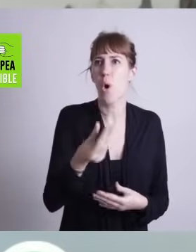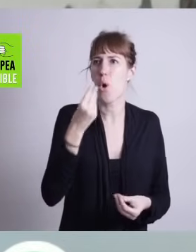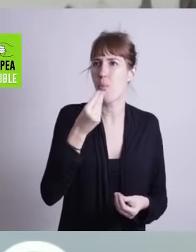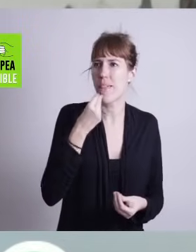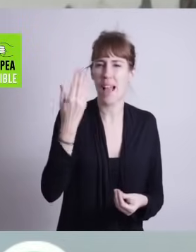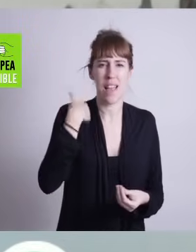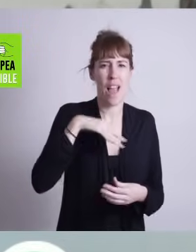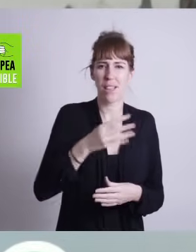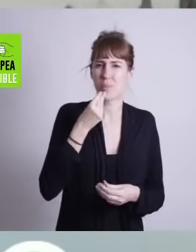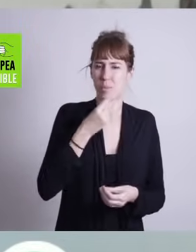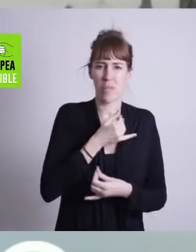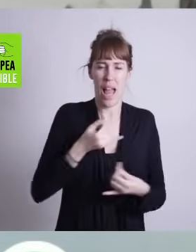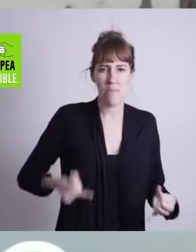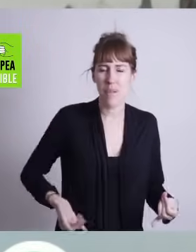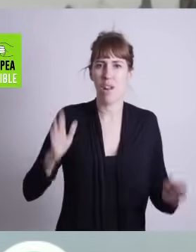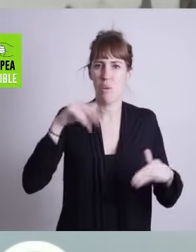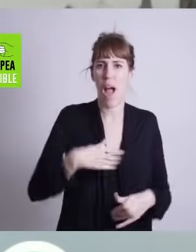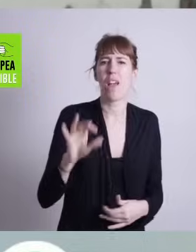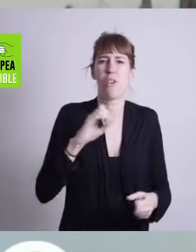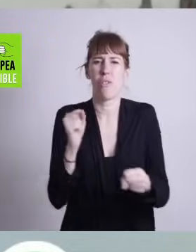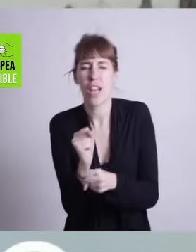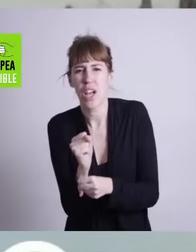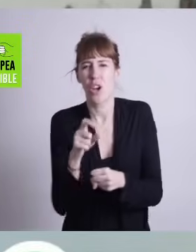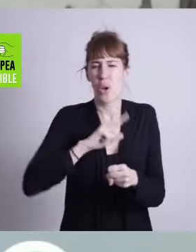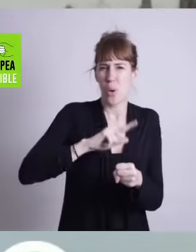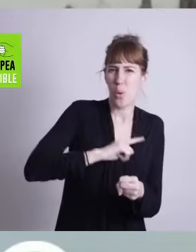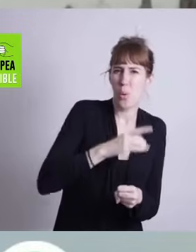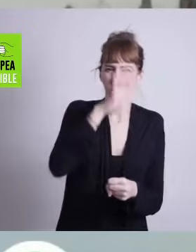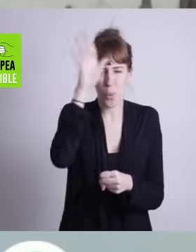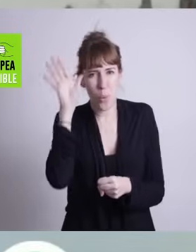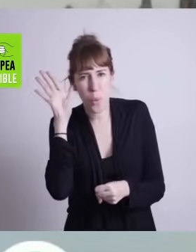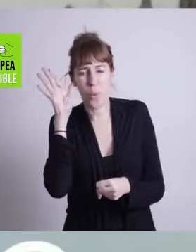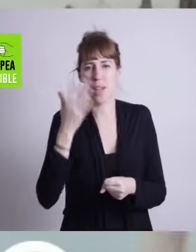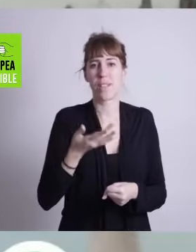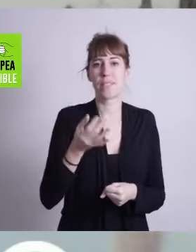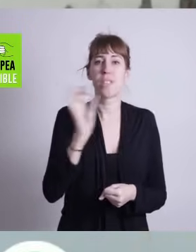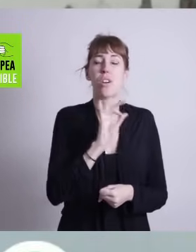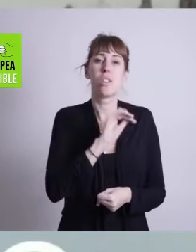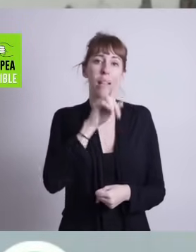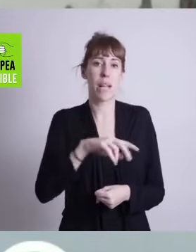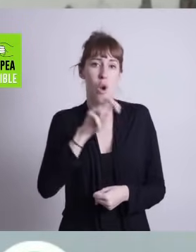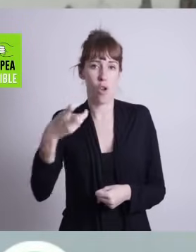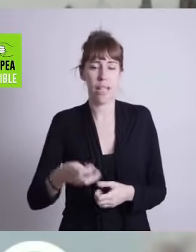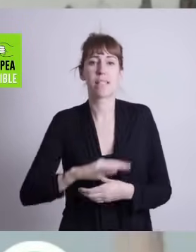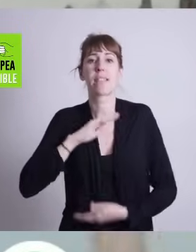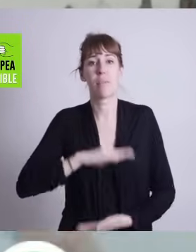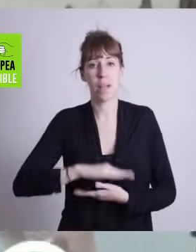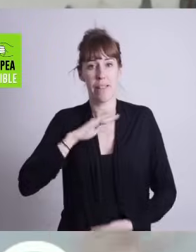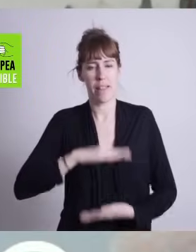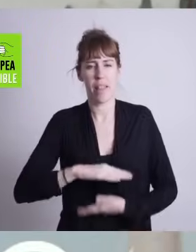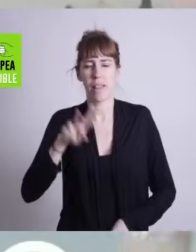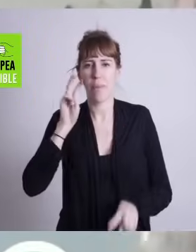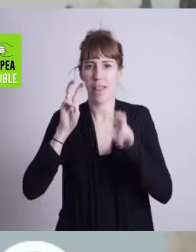bueno, el hambre o el frío, el calor, la necesidad de respirar, como en las más elevadas, que es nuestra capacidad de percepción